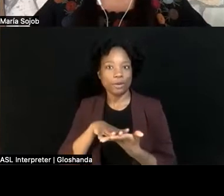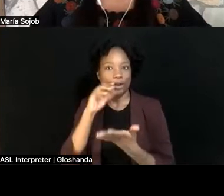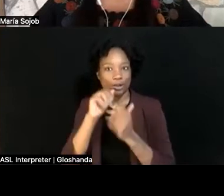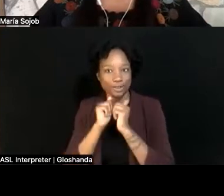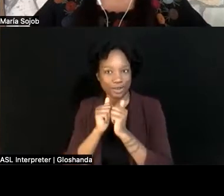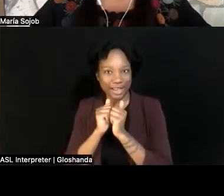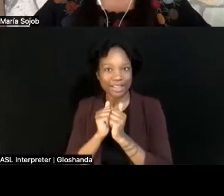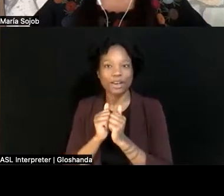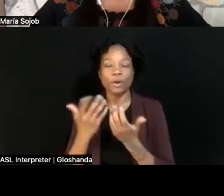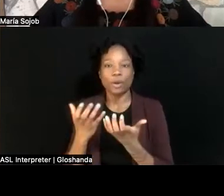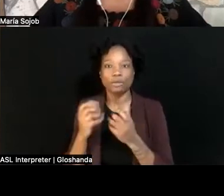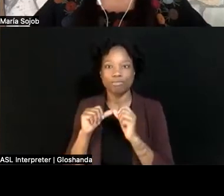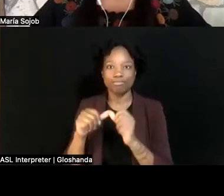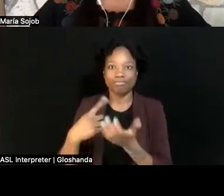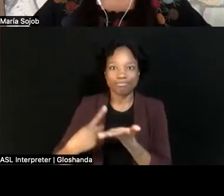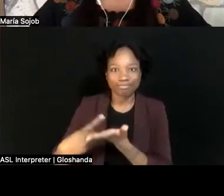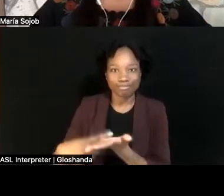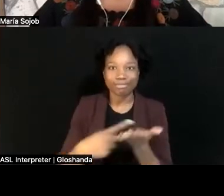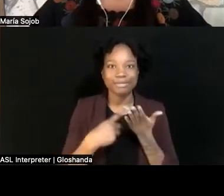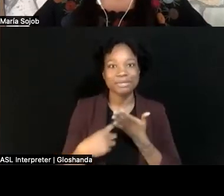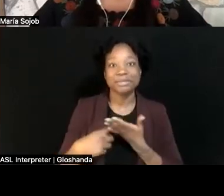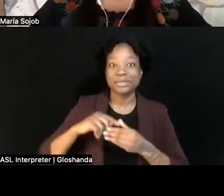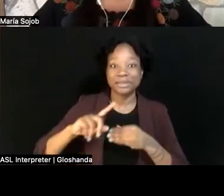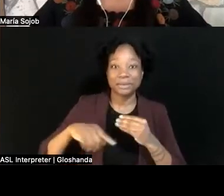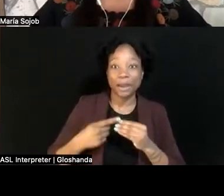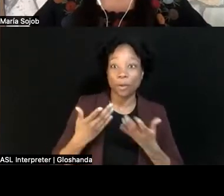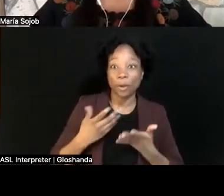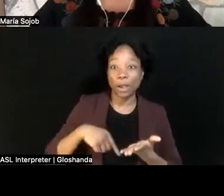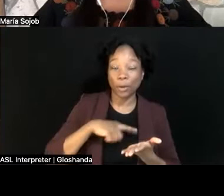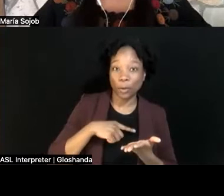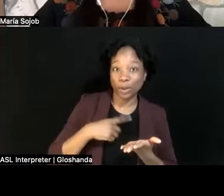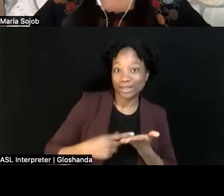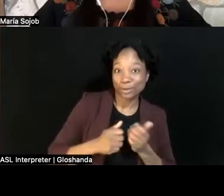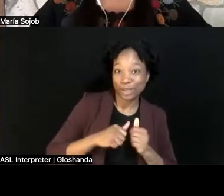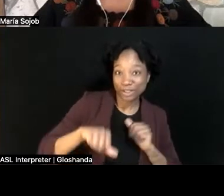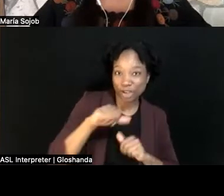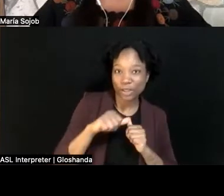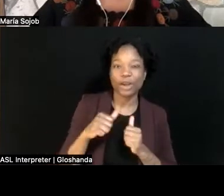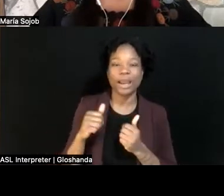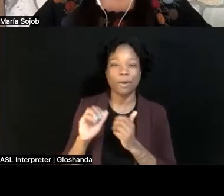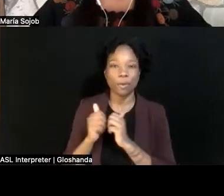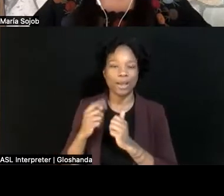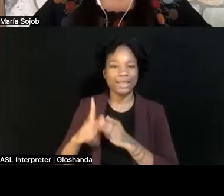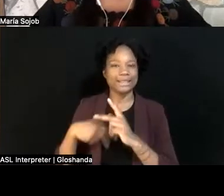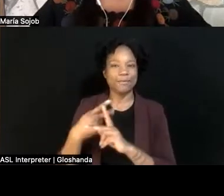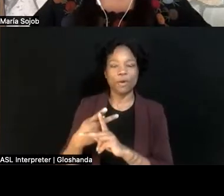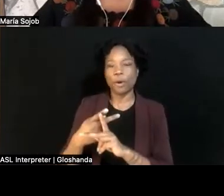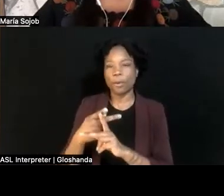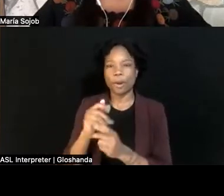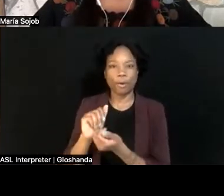Muy bien. Gracias a las